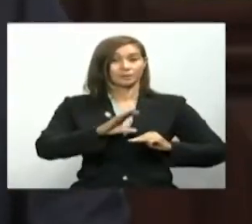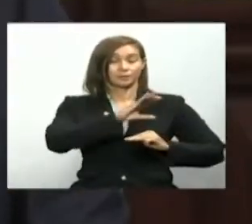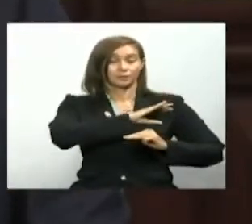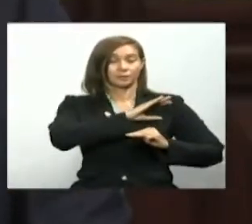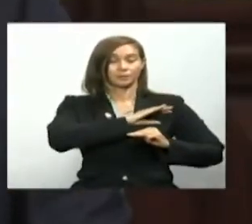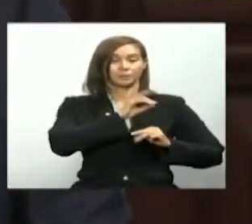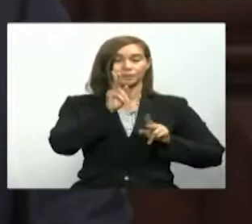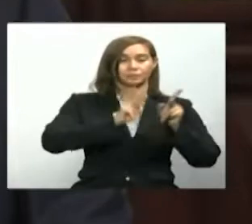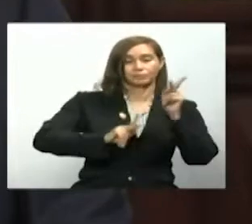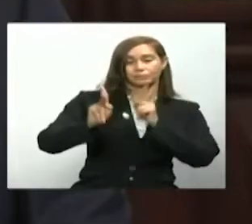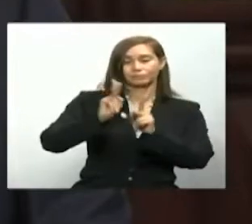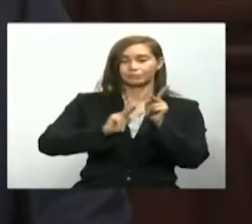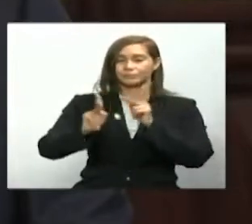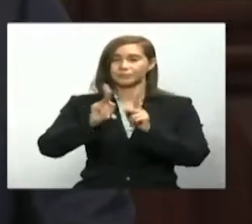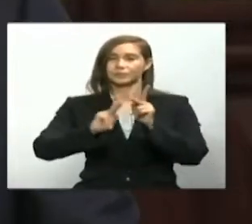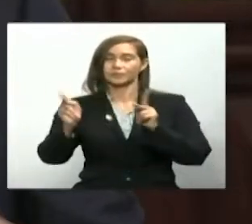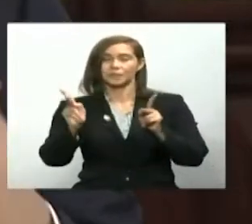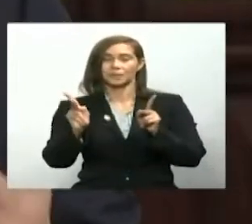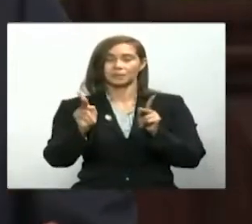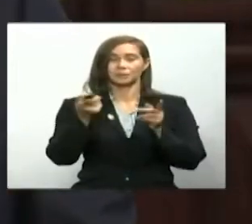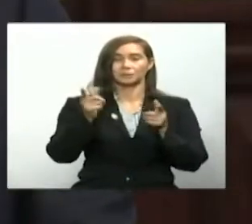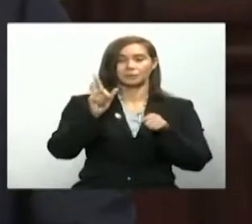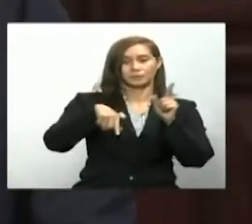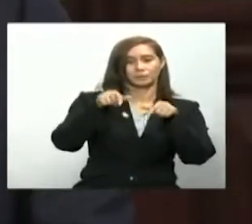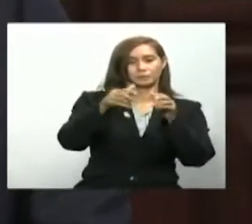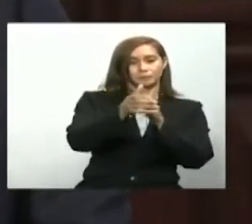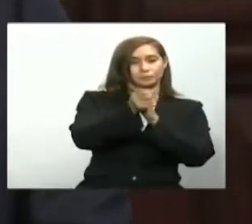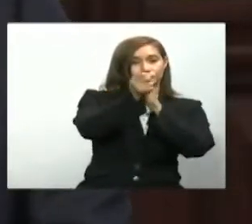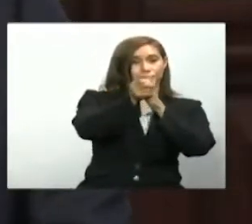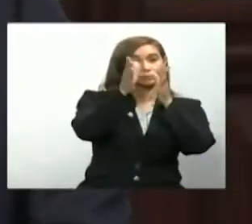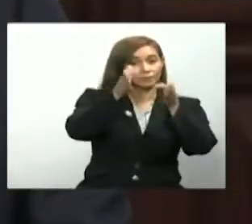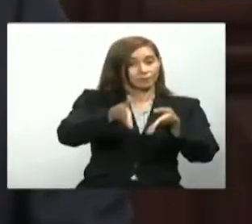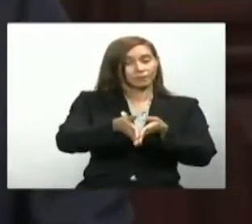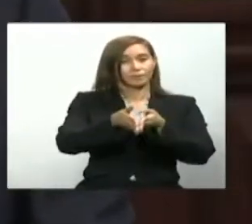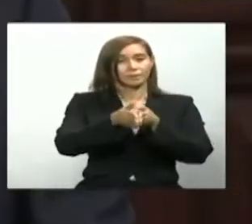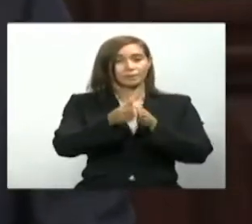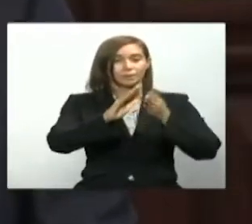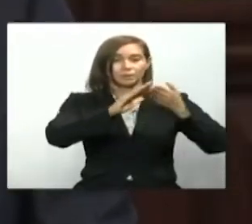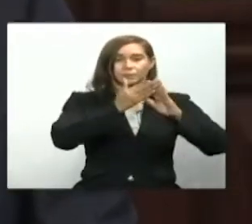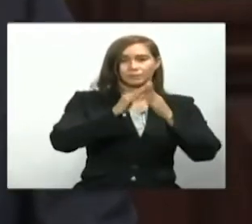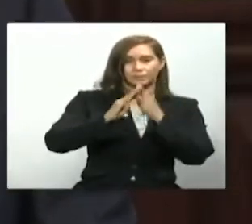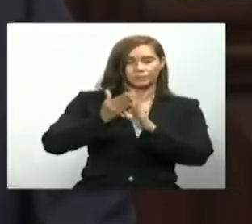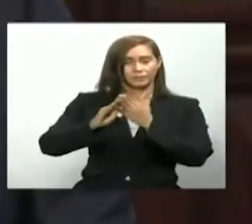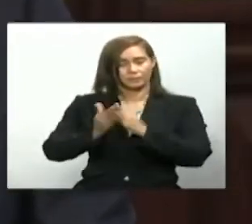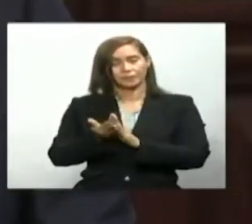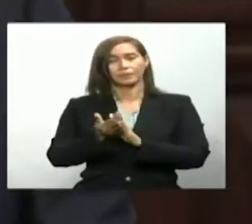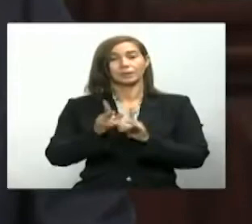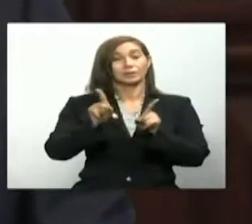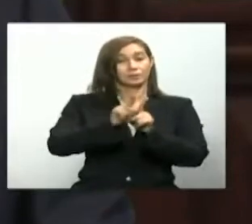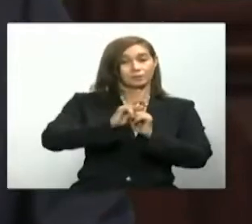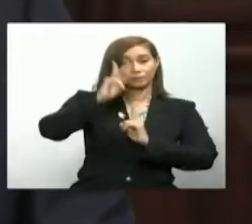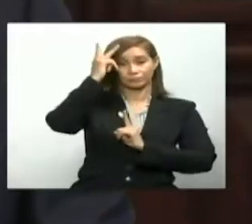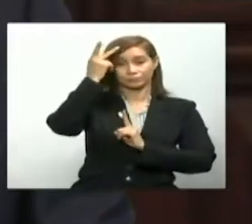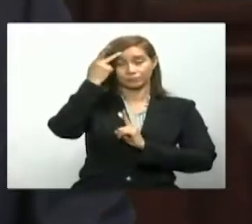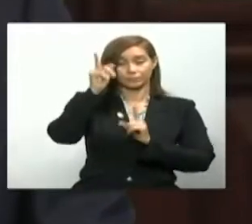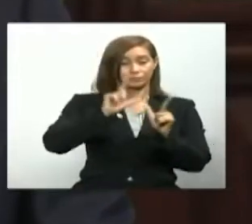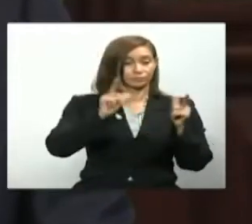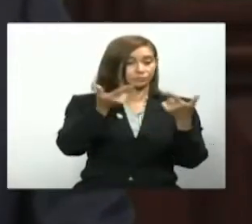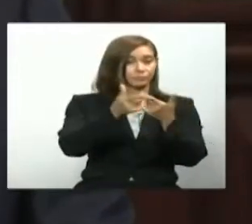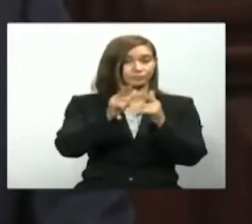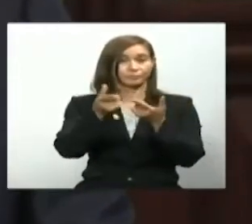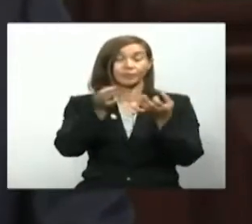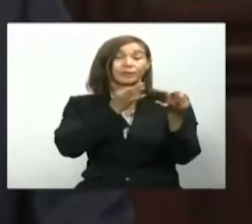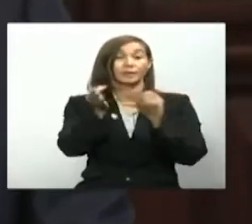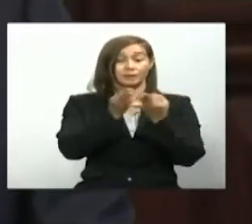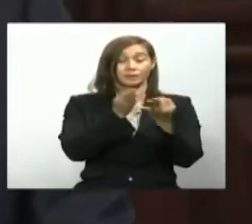comercial se procederá a la inmediata destrucción de las armas para que no regresen a las calles el programa se red de recompra